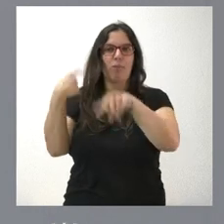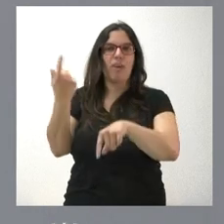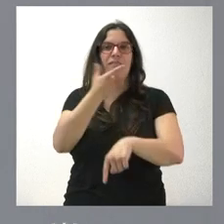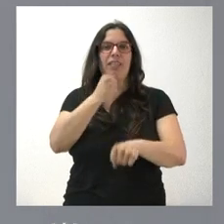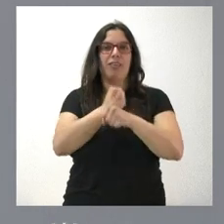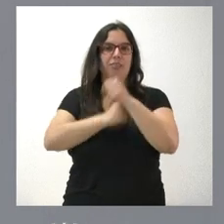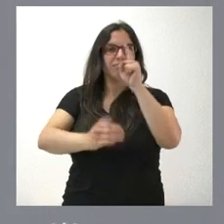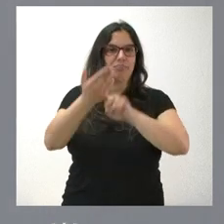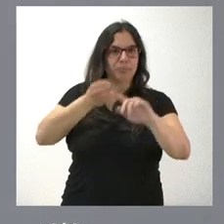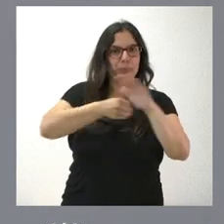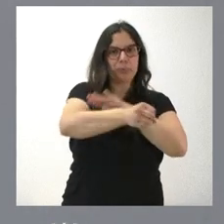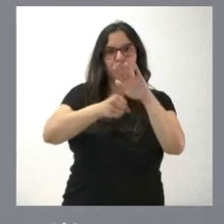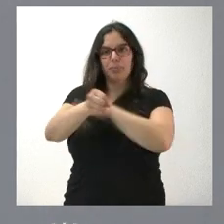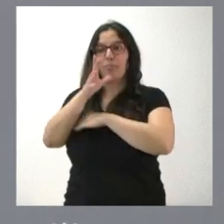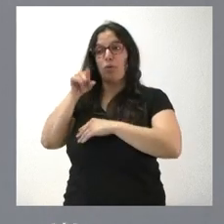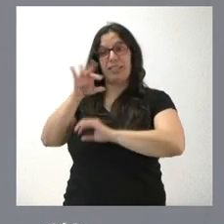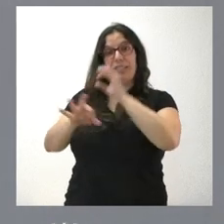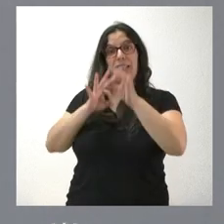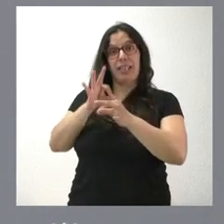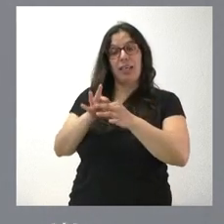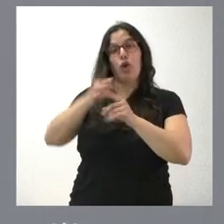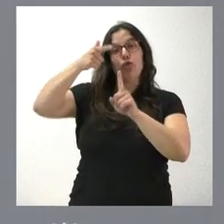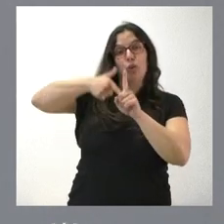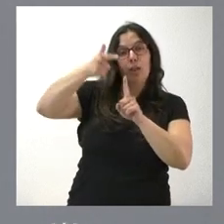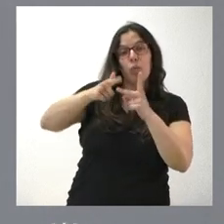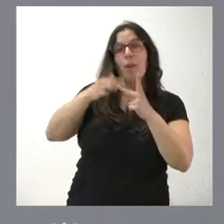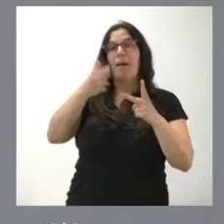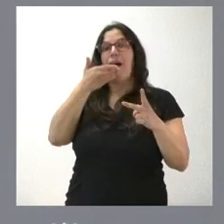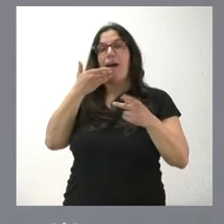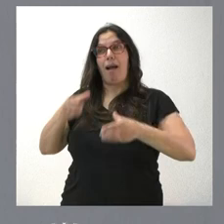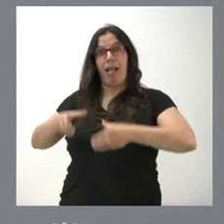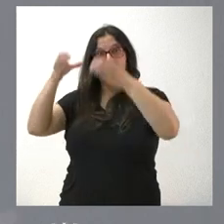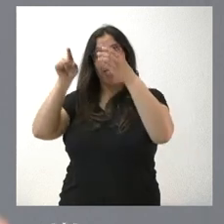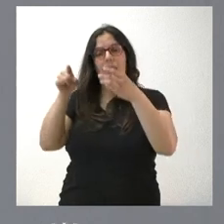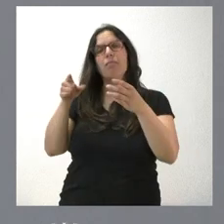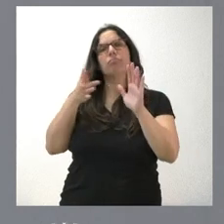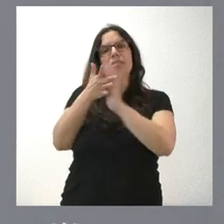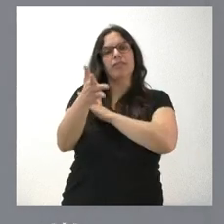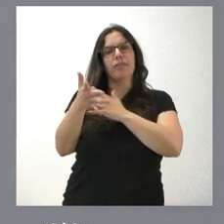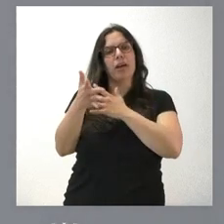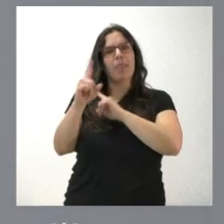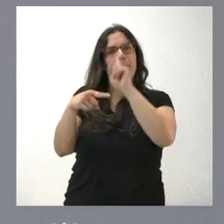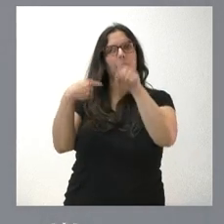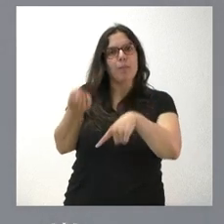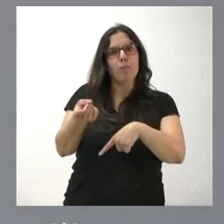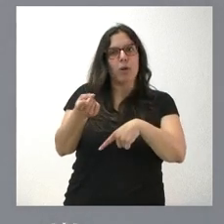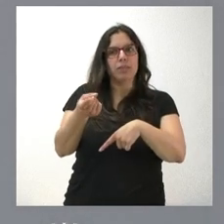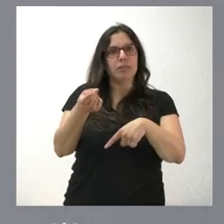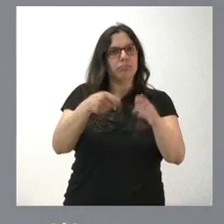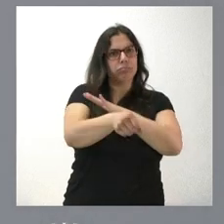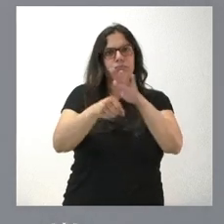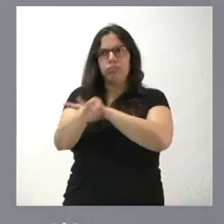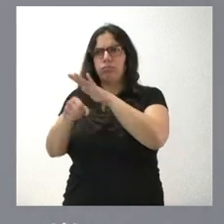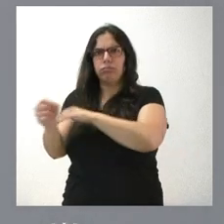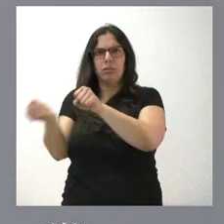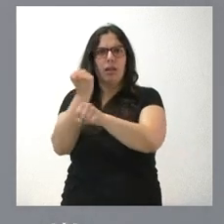un empleo, porque estamos hablando de un ciclo, la soldadura y la calderería, que tiene una importante demanda desde el punto de